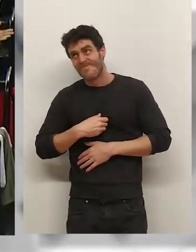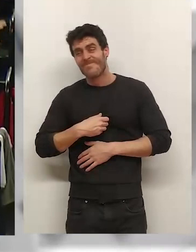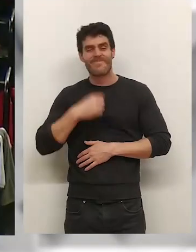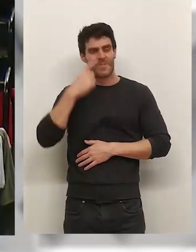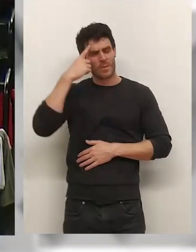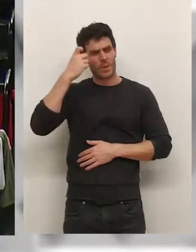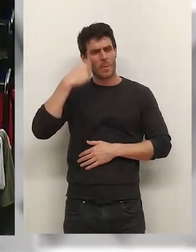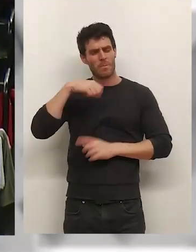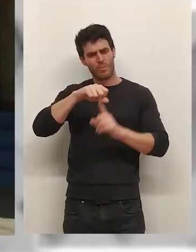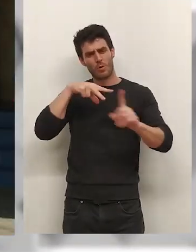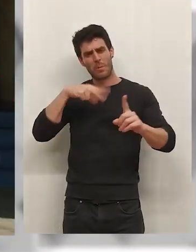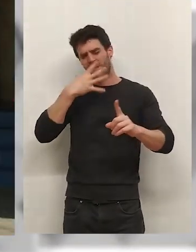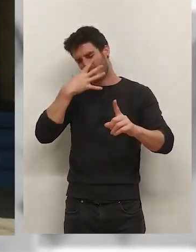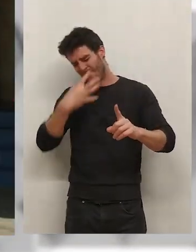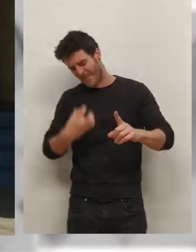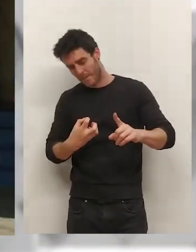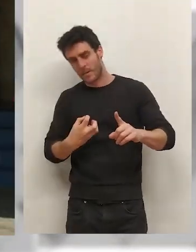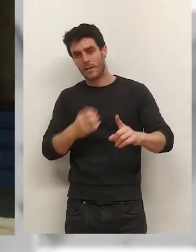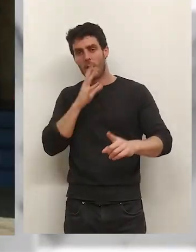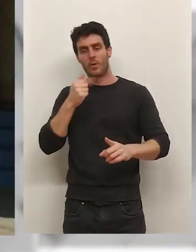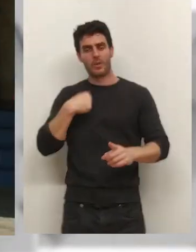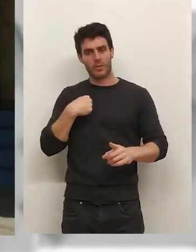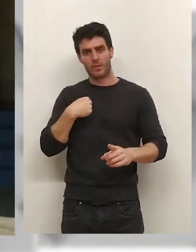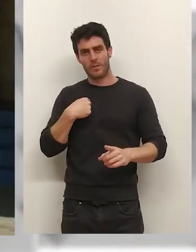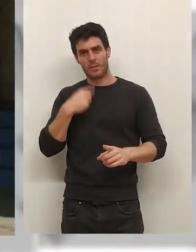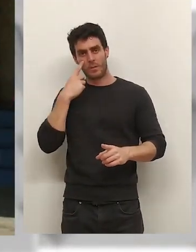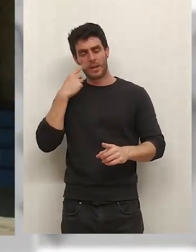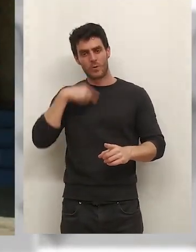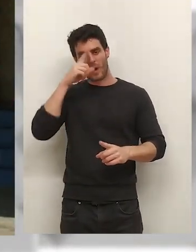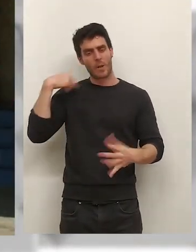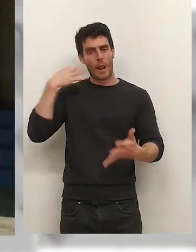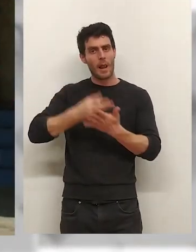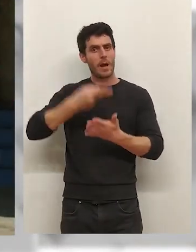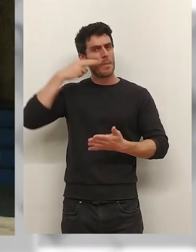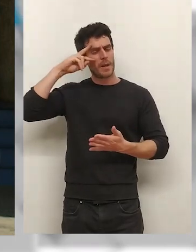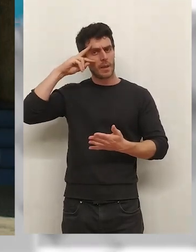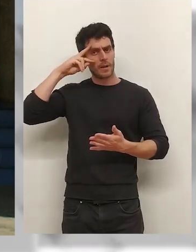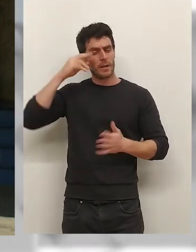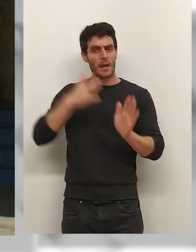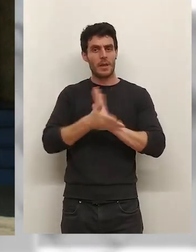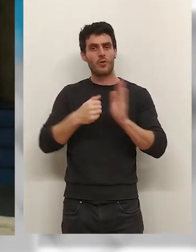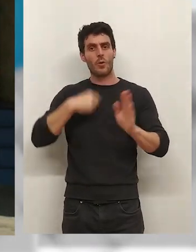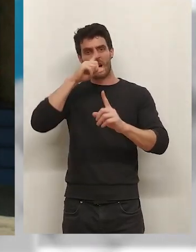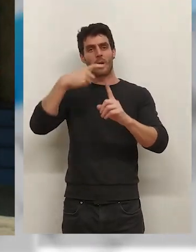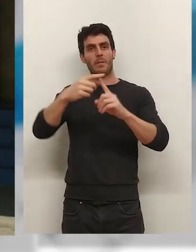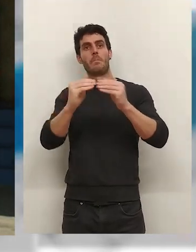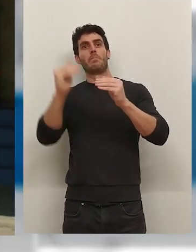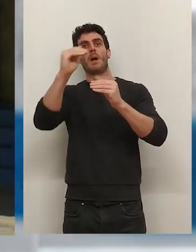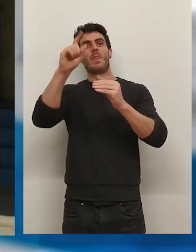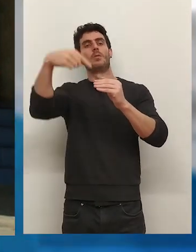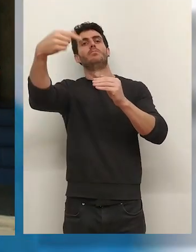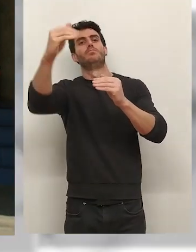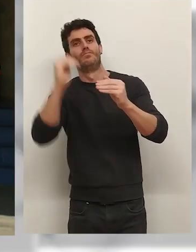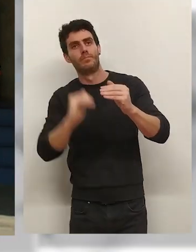creo que tengo una visión un poco triste, vamos a llamarla así si queréis, porque mi idea es quedarme en oro muchos años. No, mi idea es subir y al año que viene bajar. Entonces yo creo